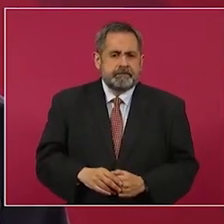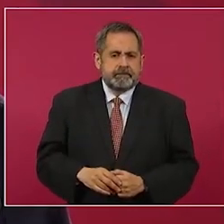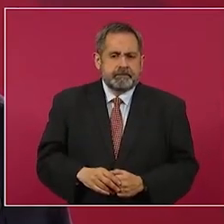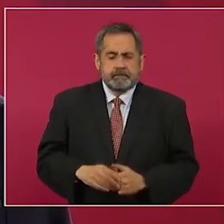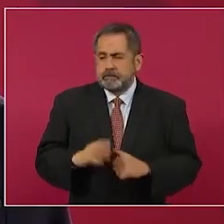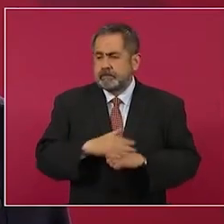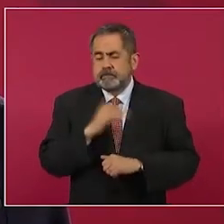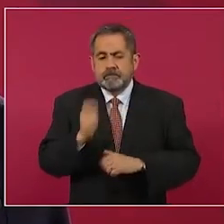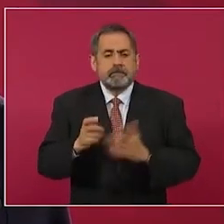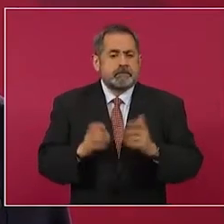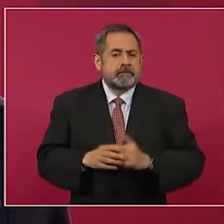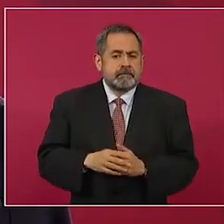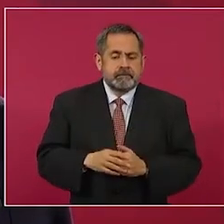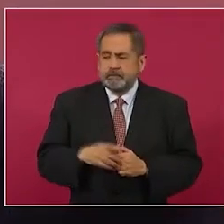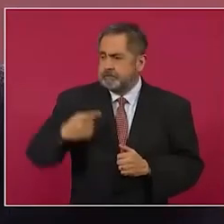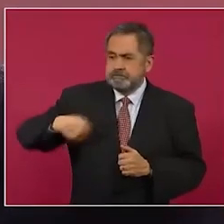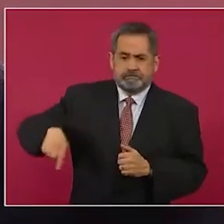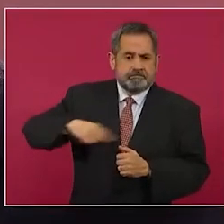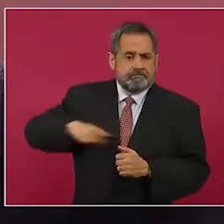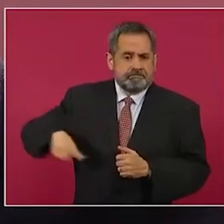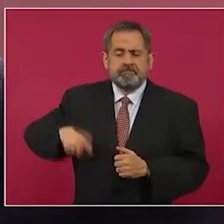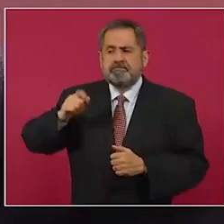Porque somos libres